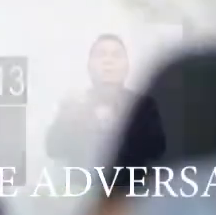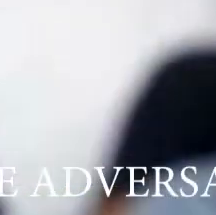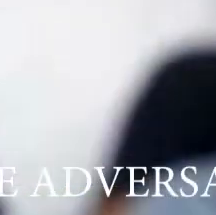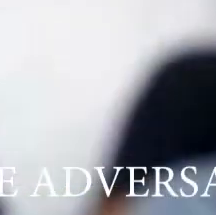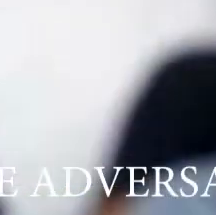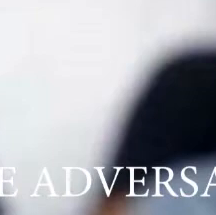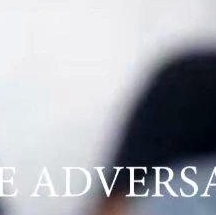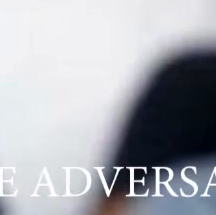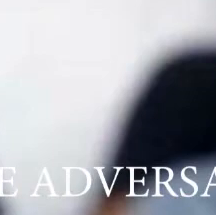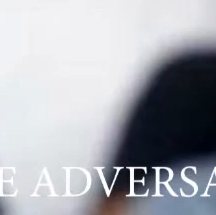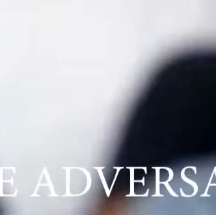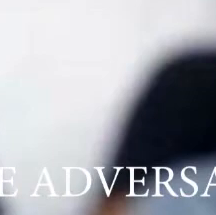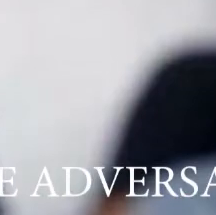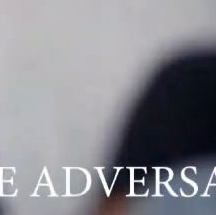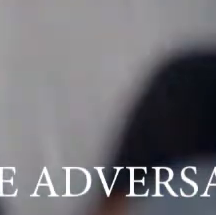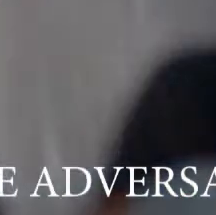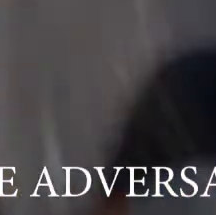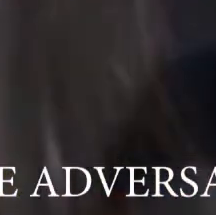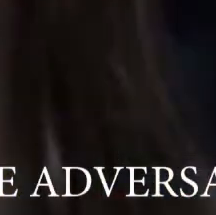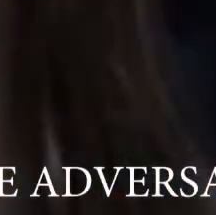mercados.